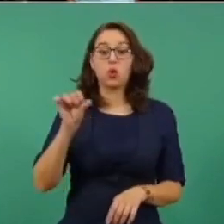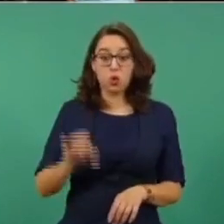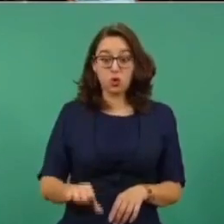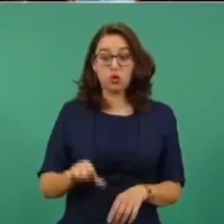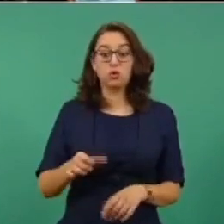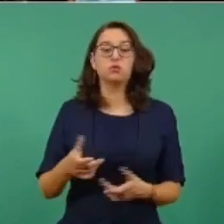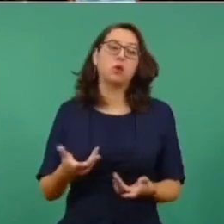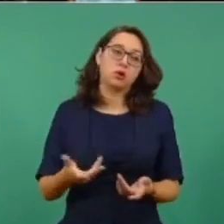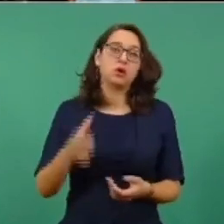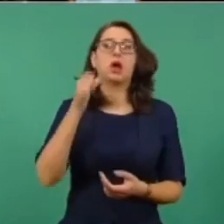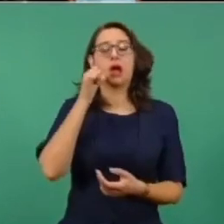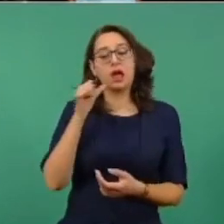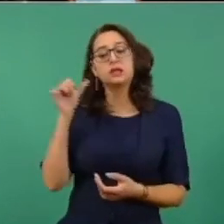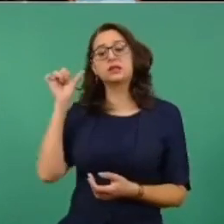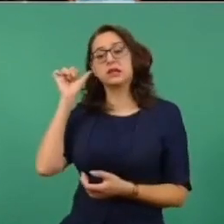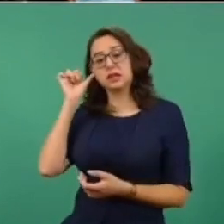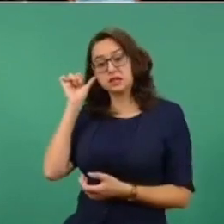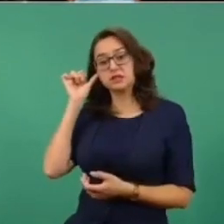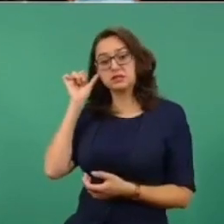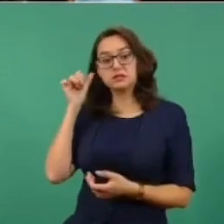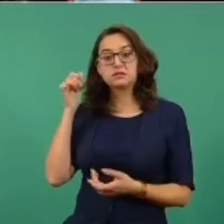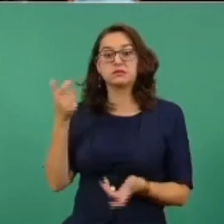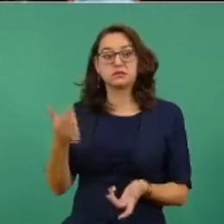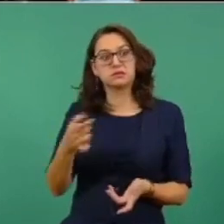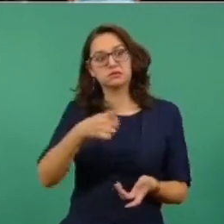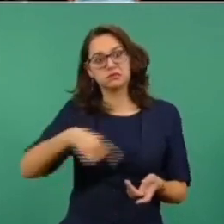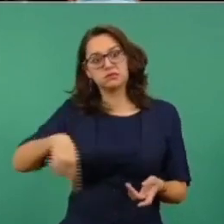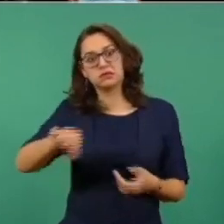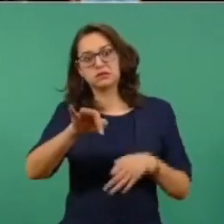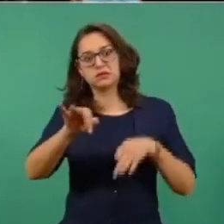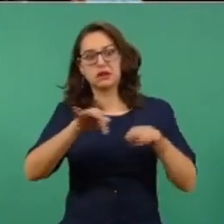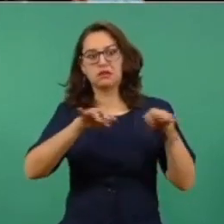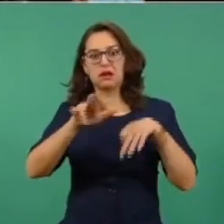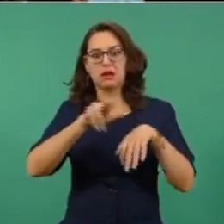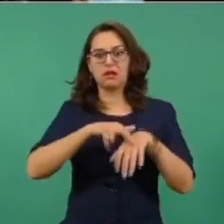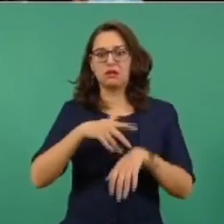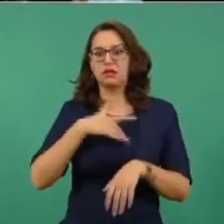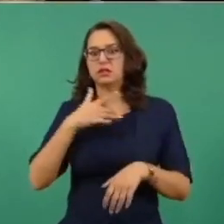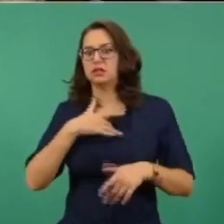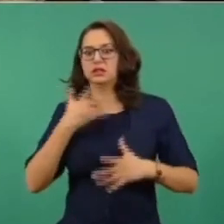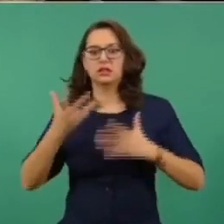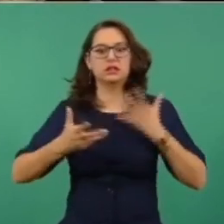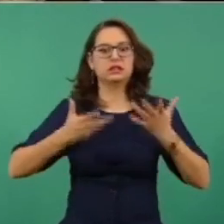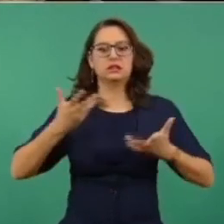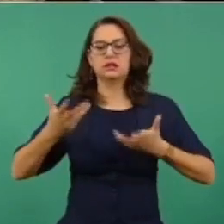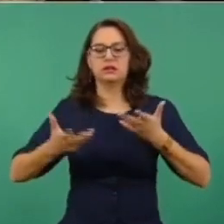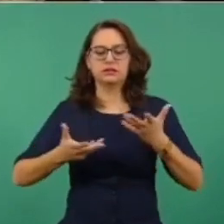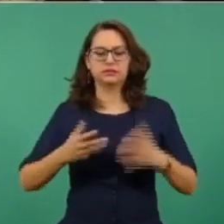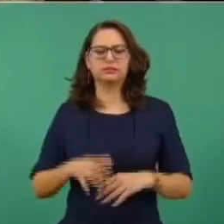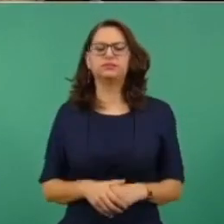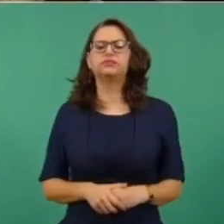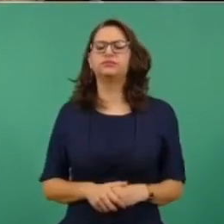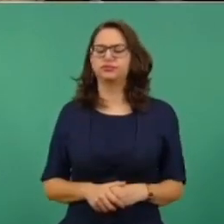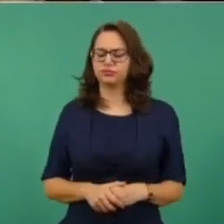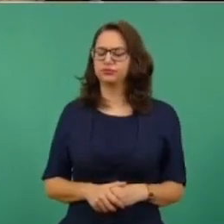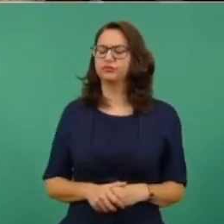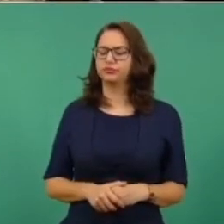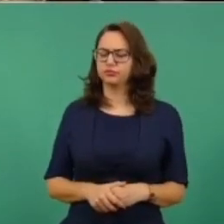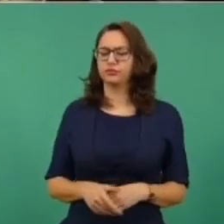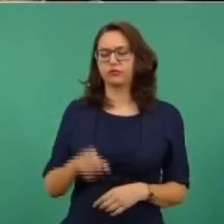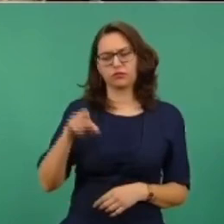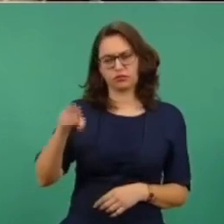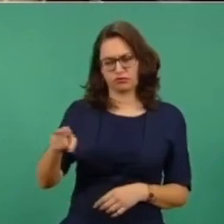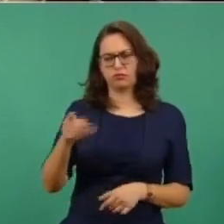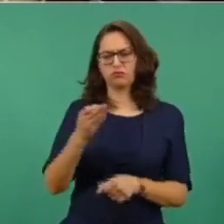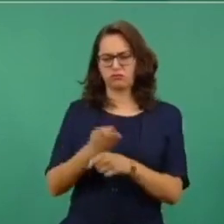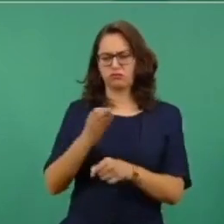ayer todavía, hay mucho revuelo por los trabajadores. Sí, pues que se aclare, ya lo estás